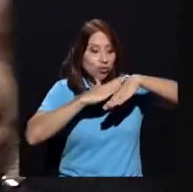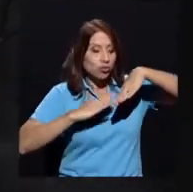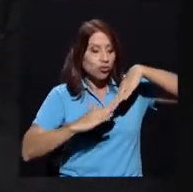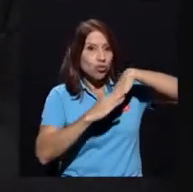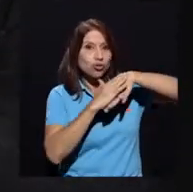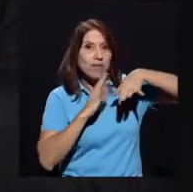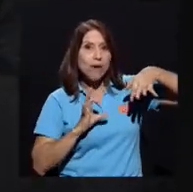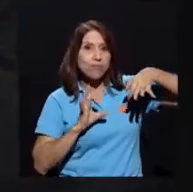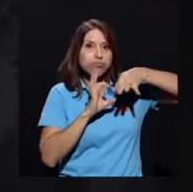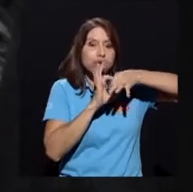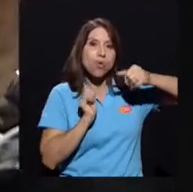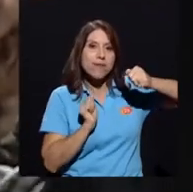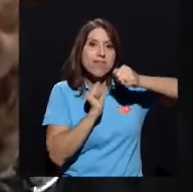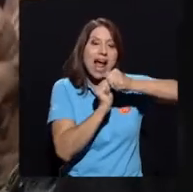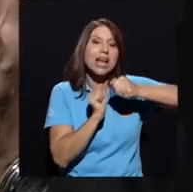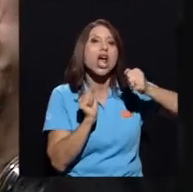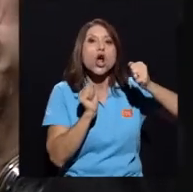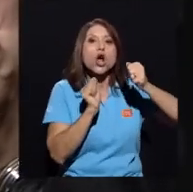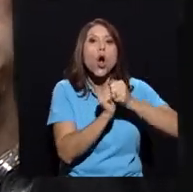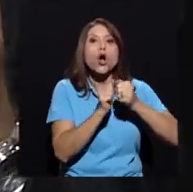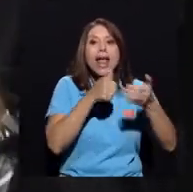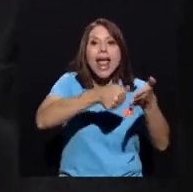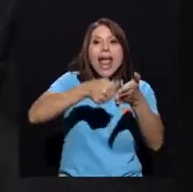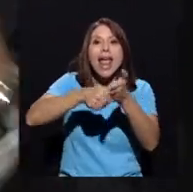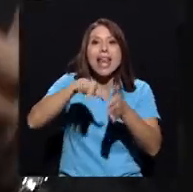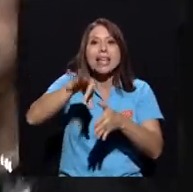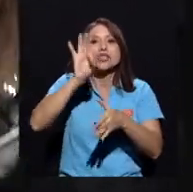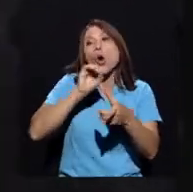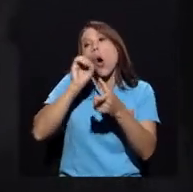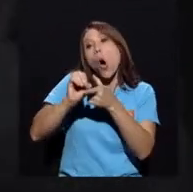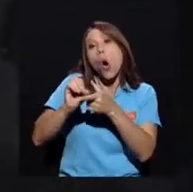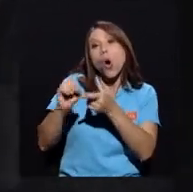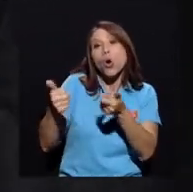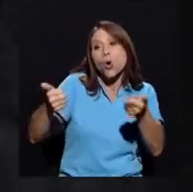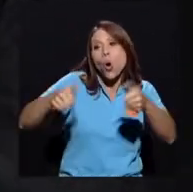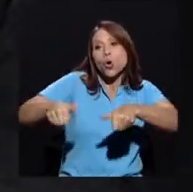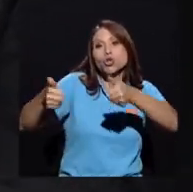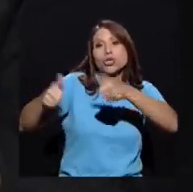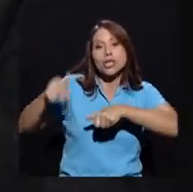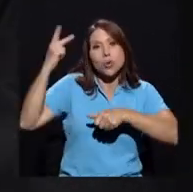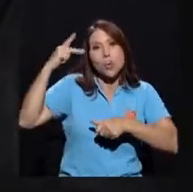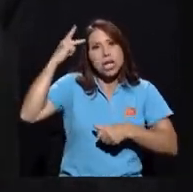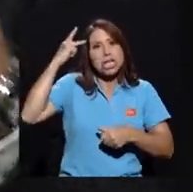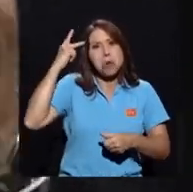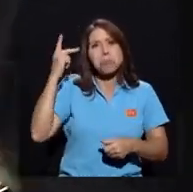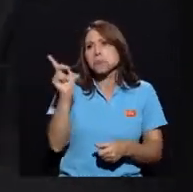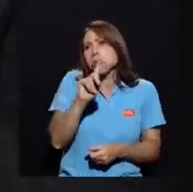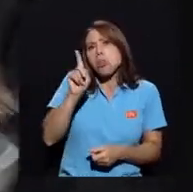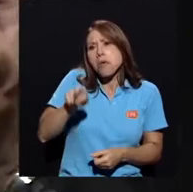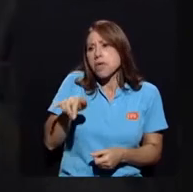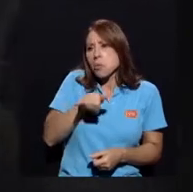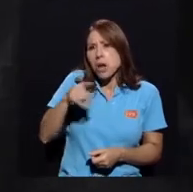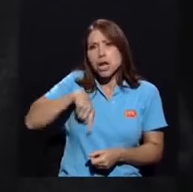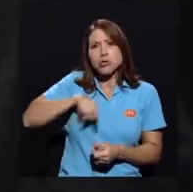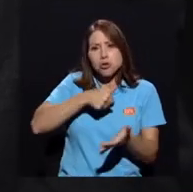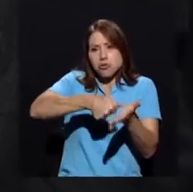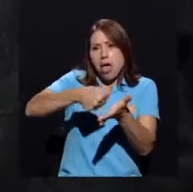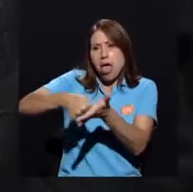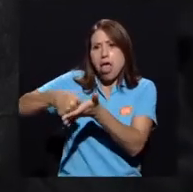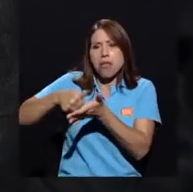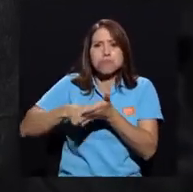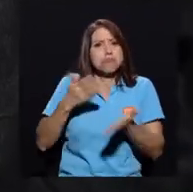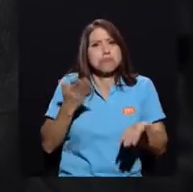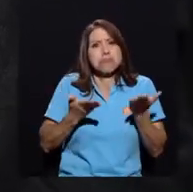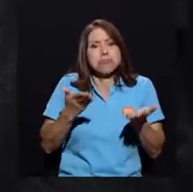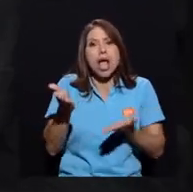tipo de elección o mediante algún tipo de consenso político, no necesariamente tiene que ser el estilo de elecciones nuestras, pero algún tipo de elección aceptable